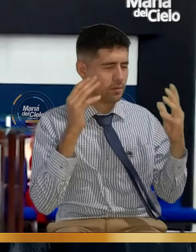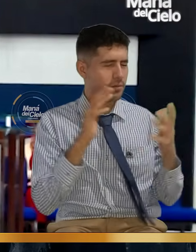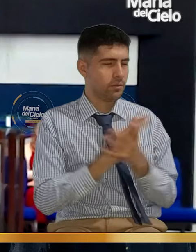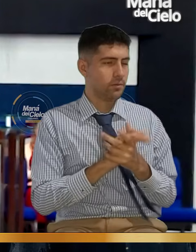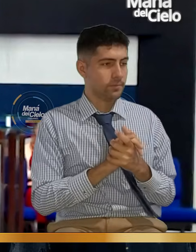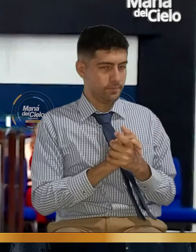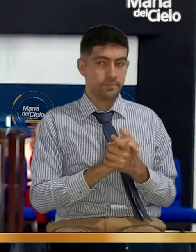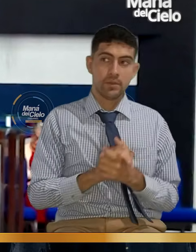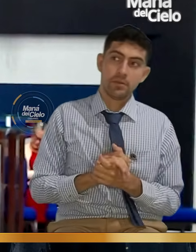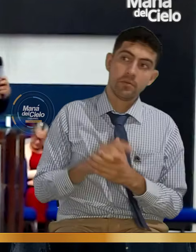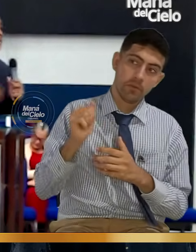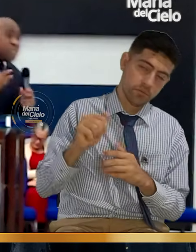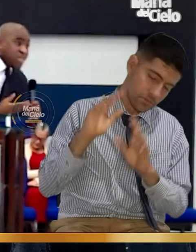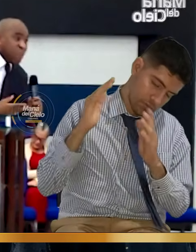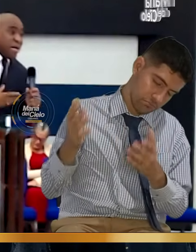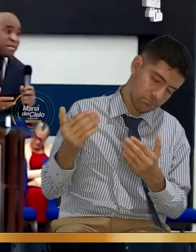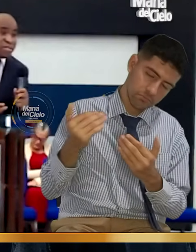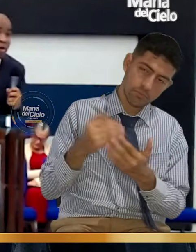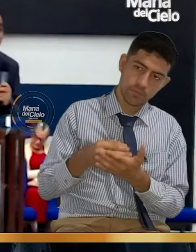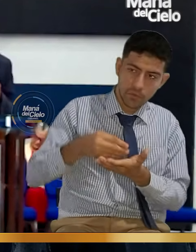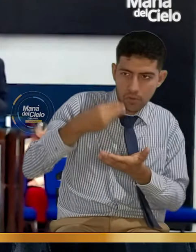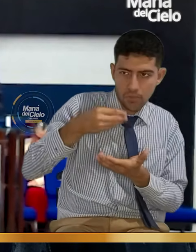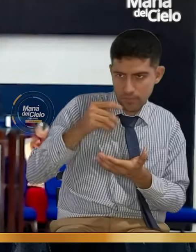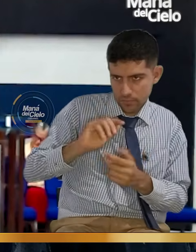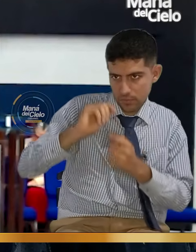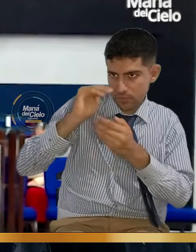padre, tú ya vas a morir, estás ciego, bendíceme, aquí estoy.